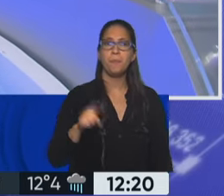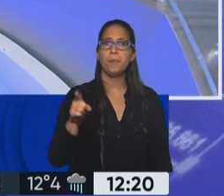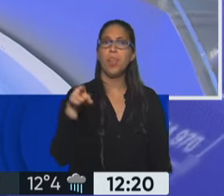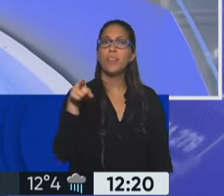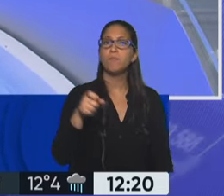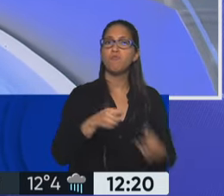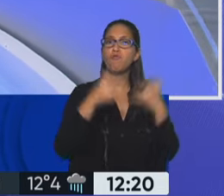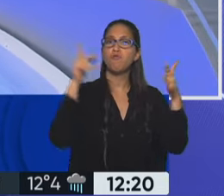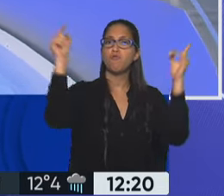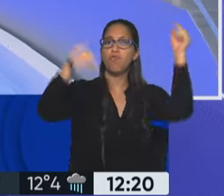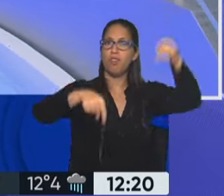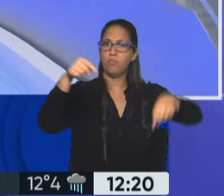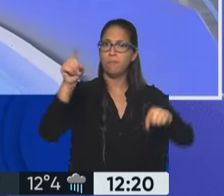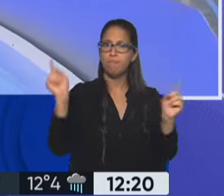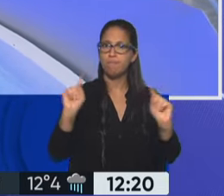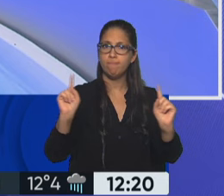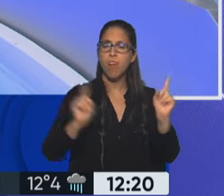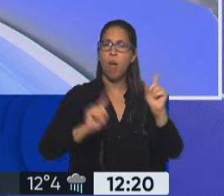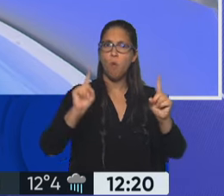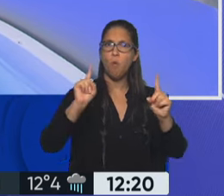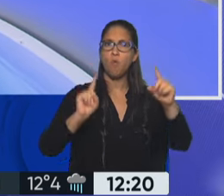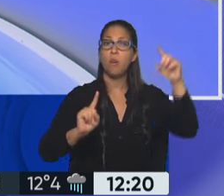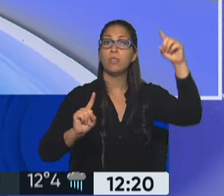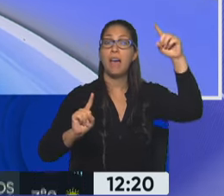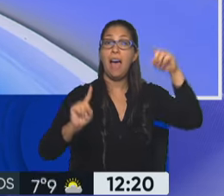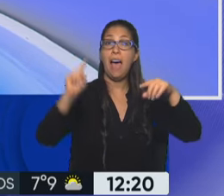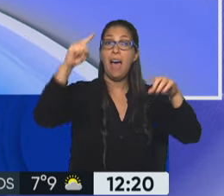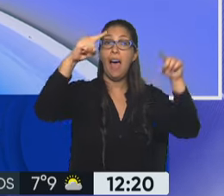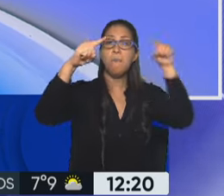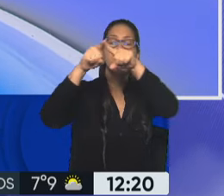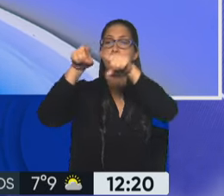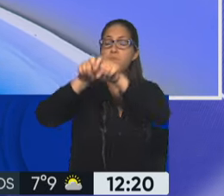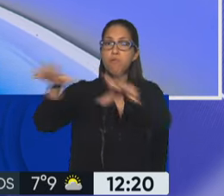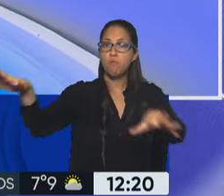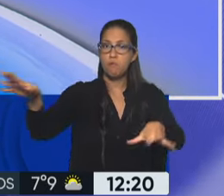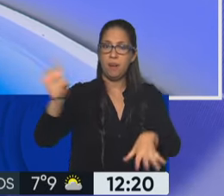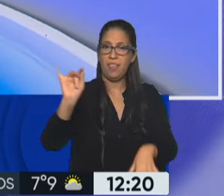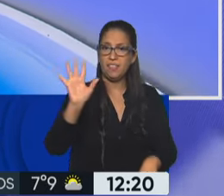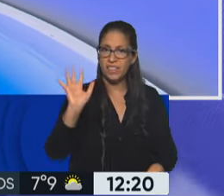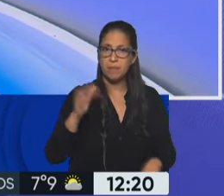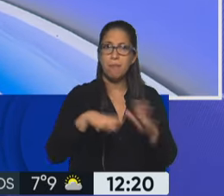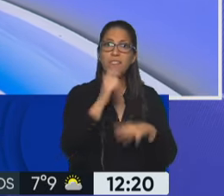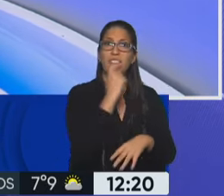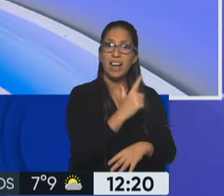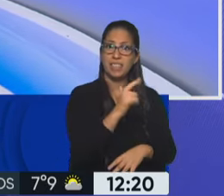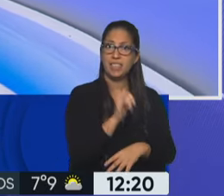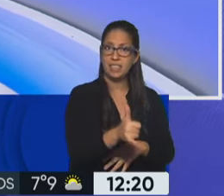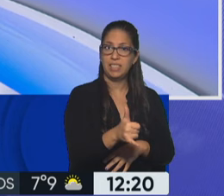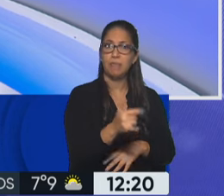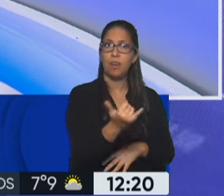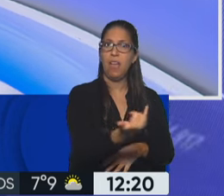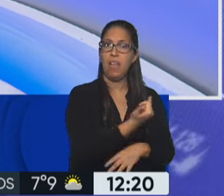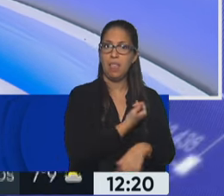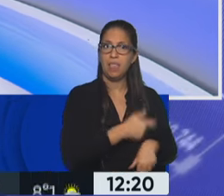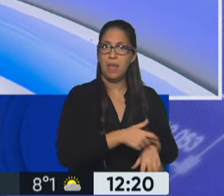muchos y y algunos pudieron interceptar pero no todos esos son difíciles lo que fue más fácil de interceptar porque hubo información